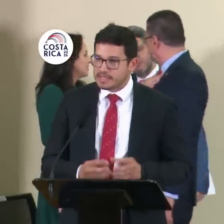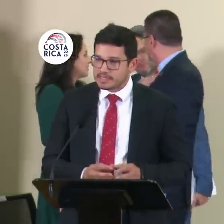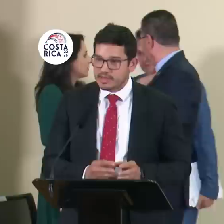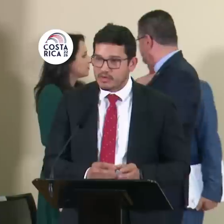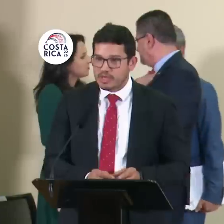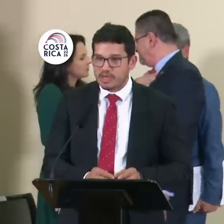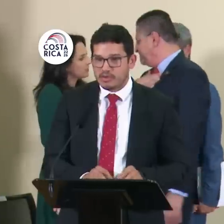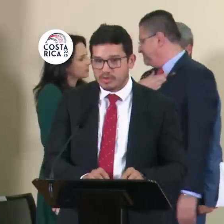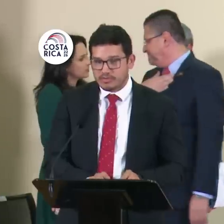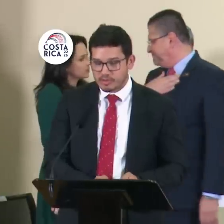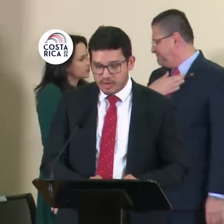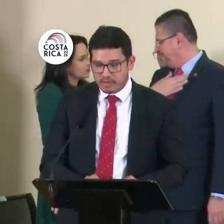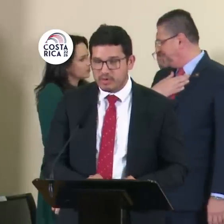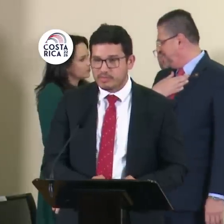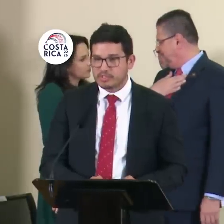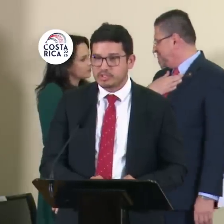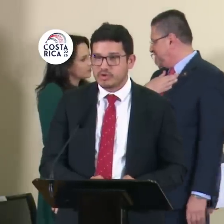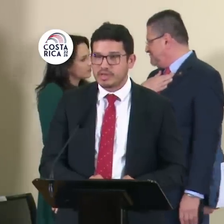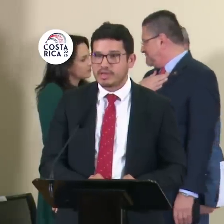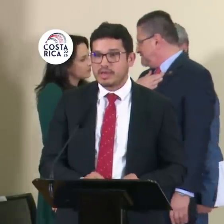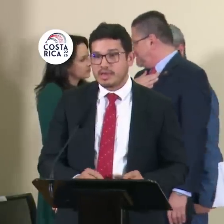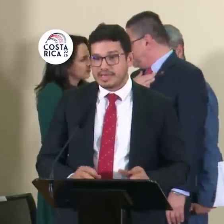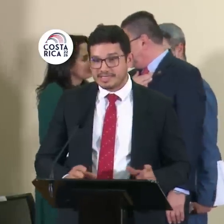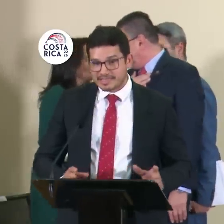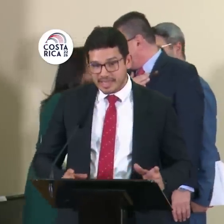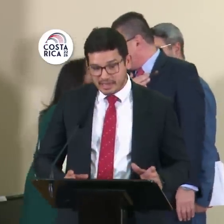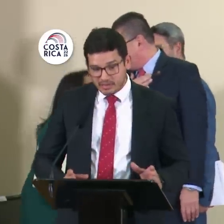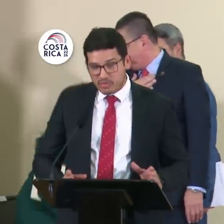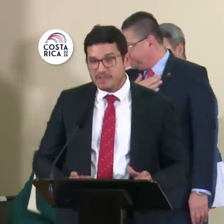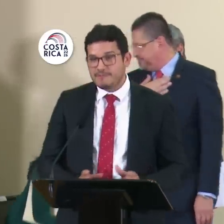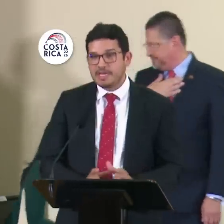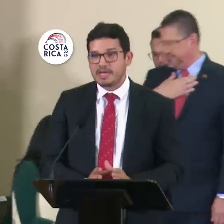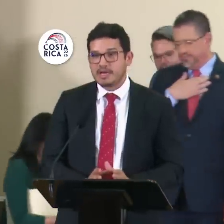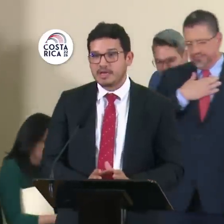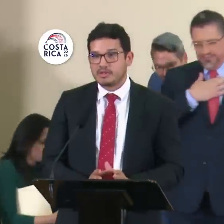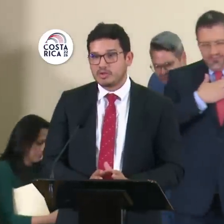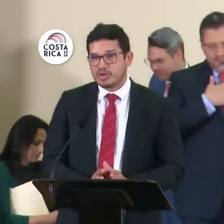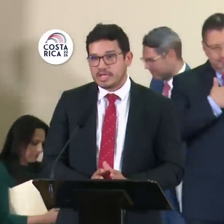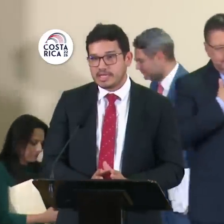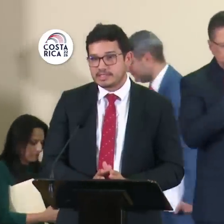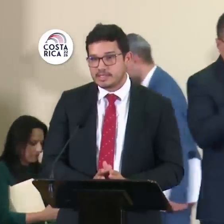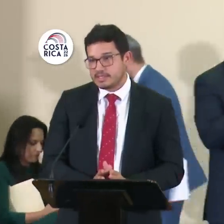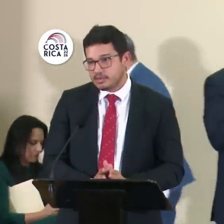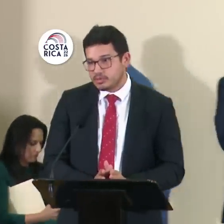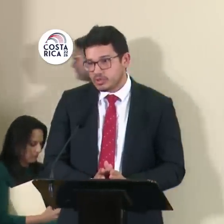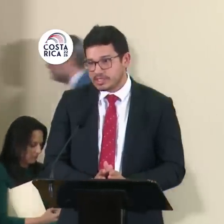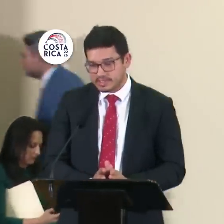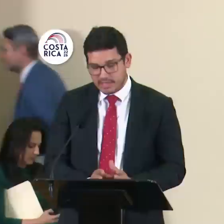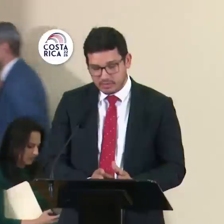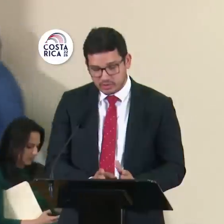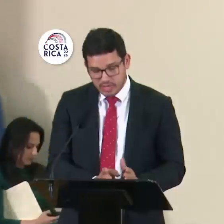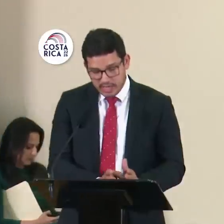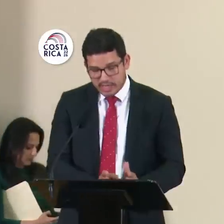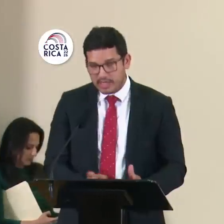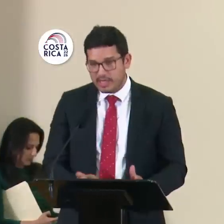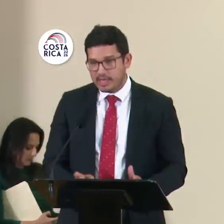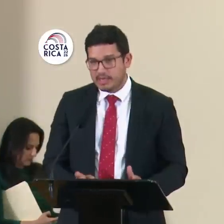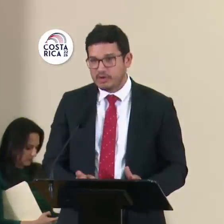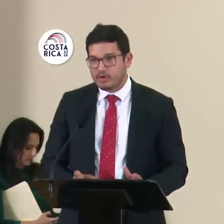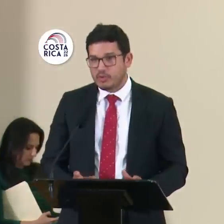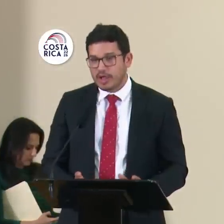que una plaza que está hoy en una posición que se unifica en todas las instituciones que